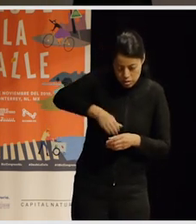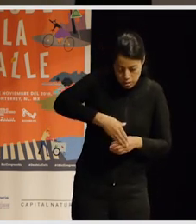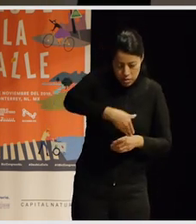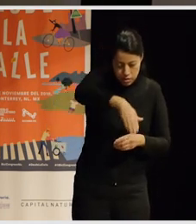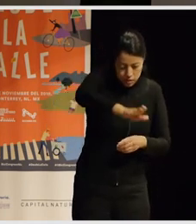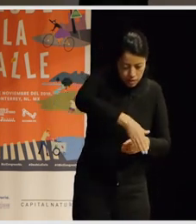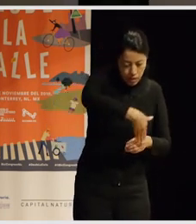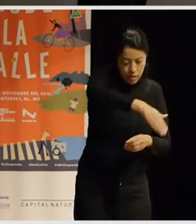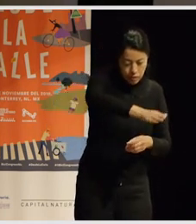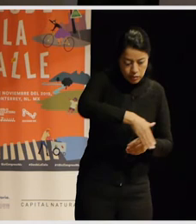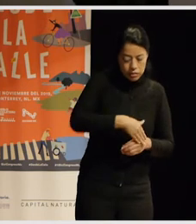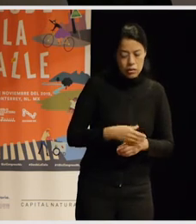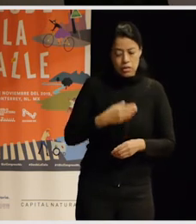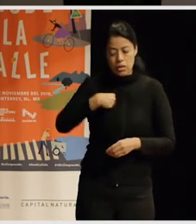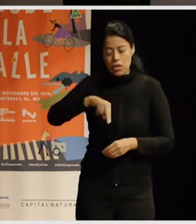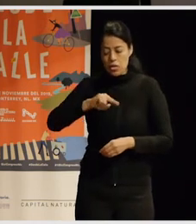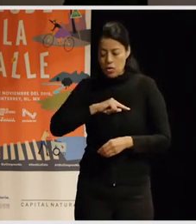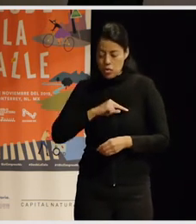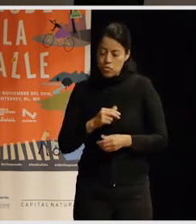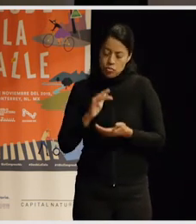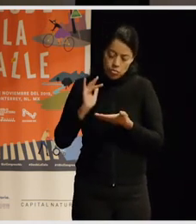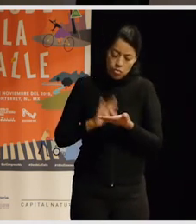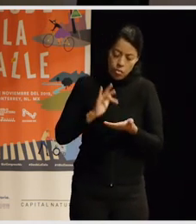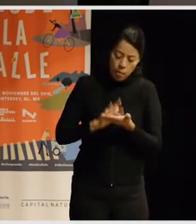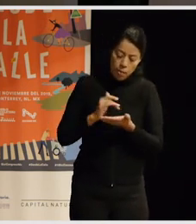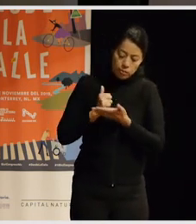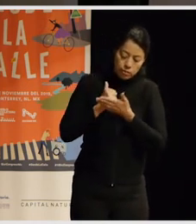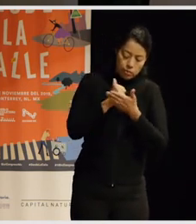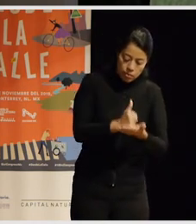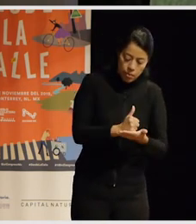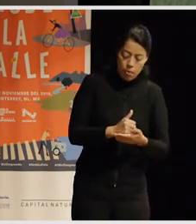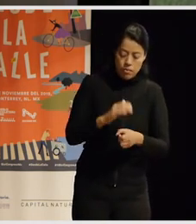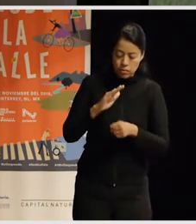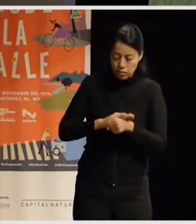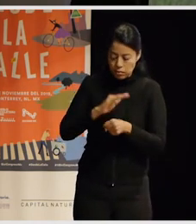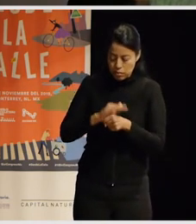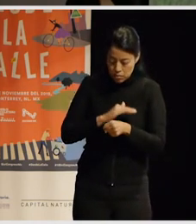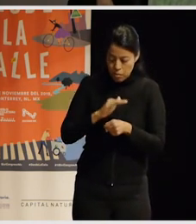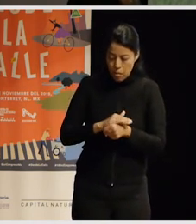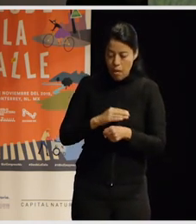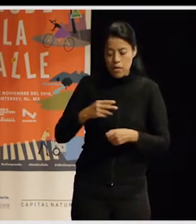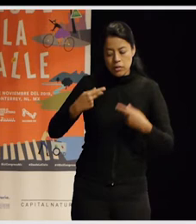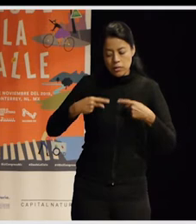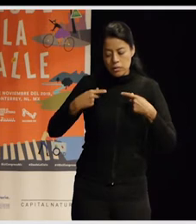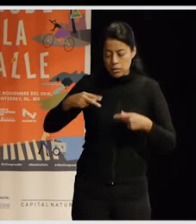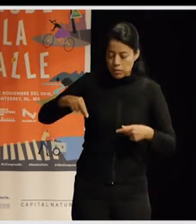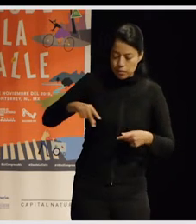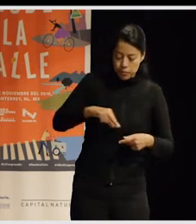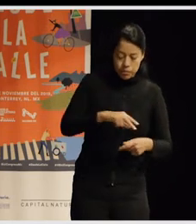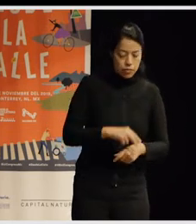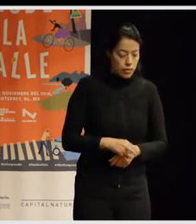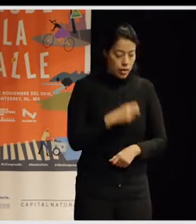entonces pues ahí tuvimos que marcar con ellos como merecen los peatones que que marque se marquen y